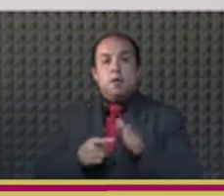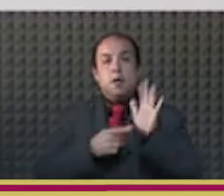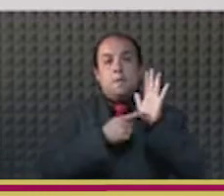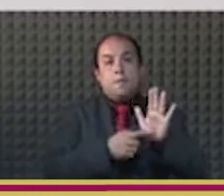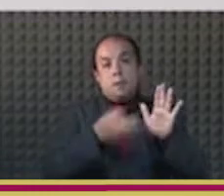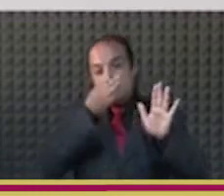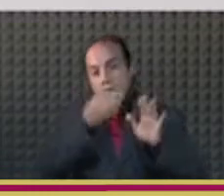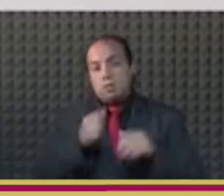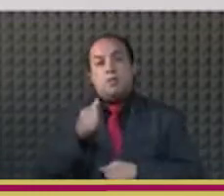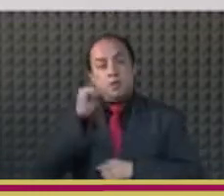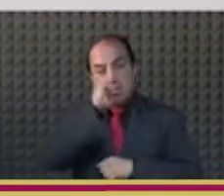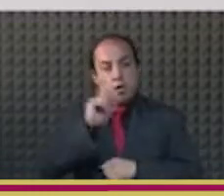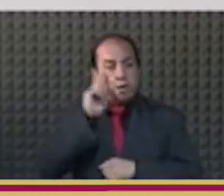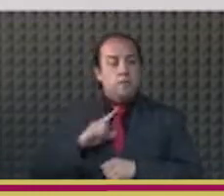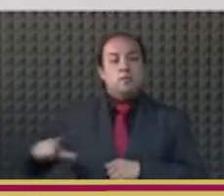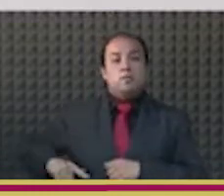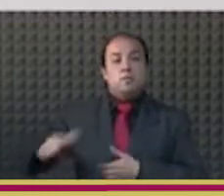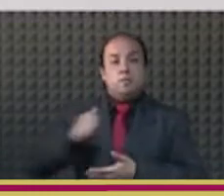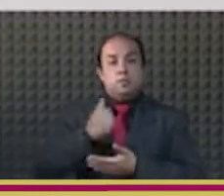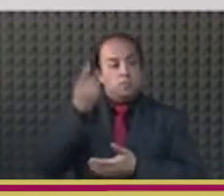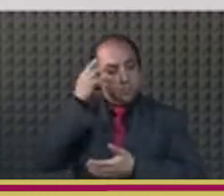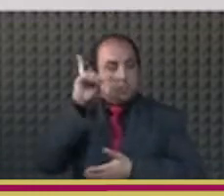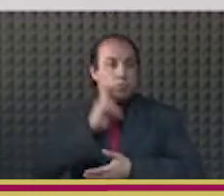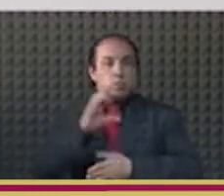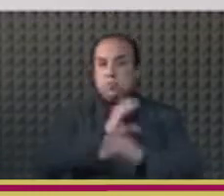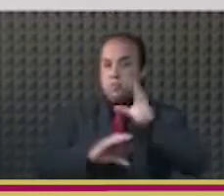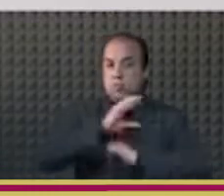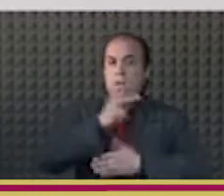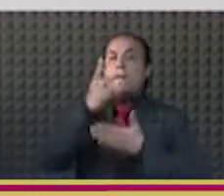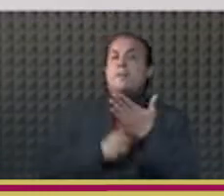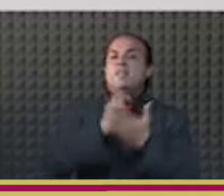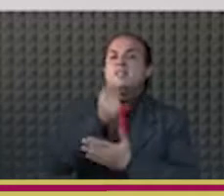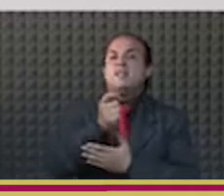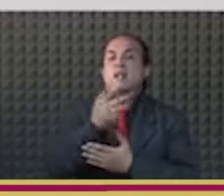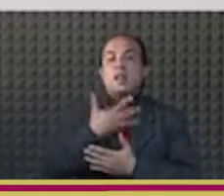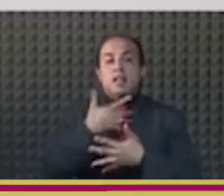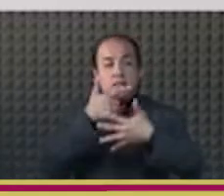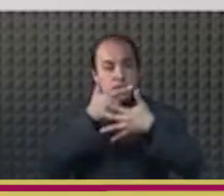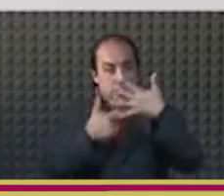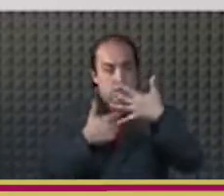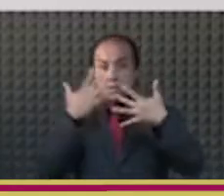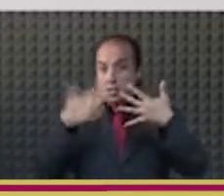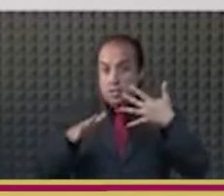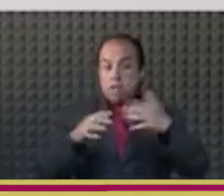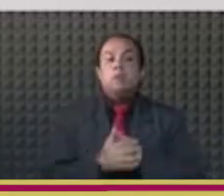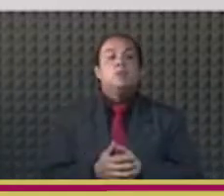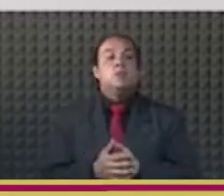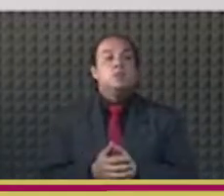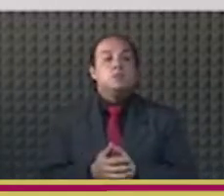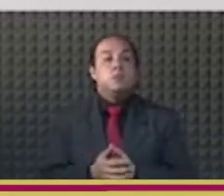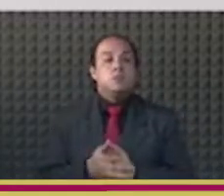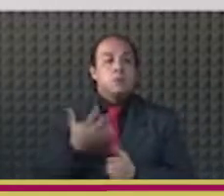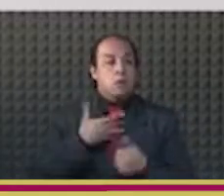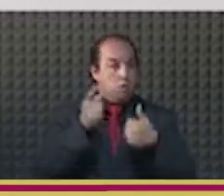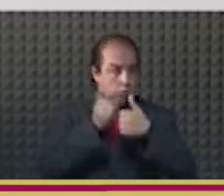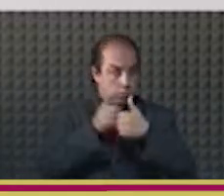de gobierno, doctora Claudia Sheinbaum. Es un plan basado en 10 ejes, entre los que destaca en